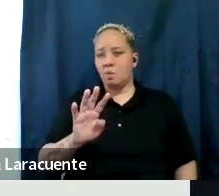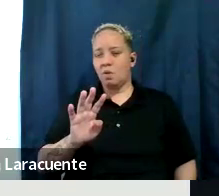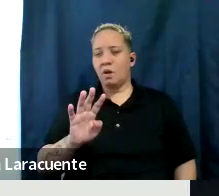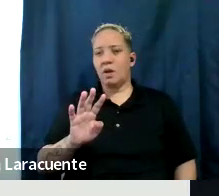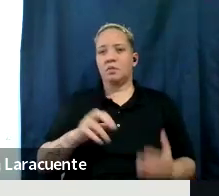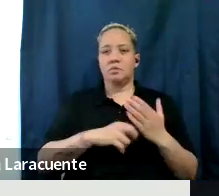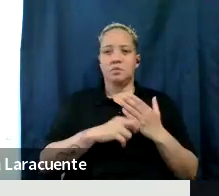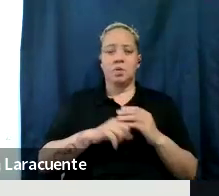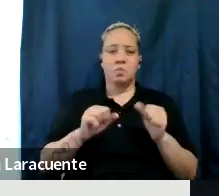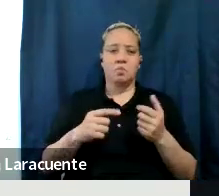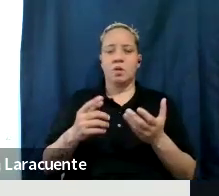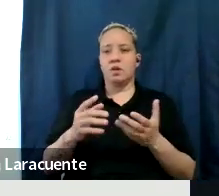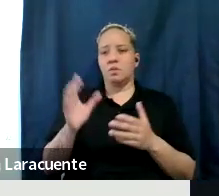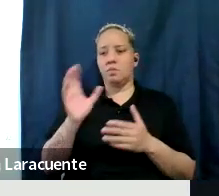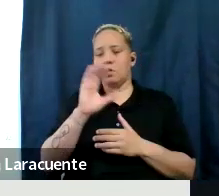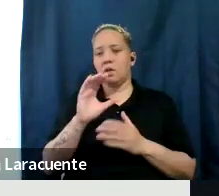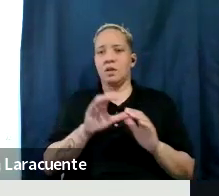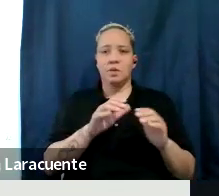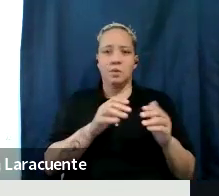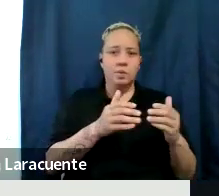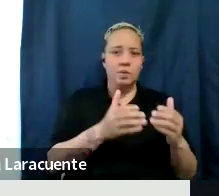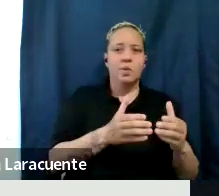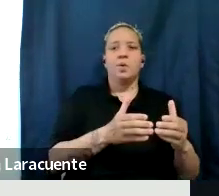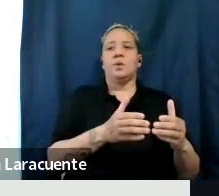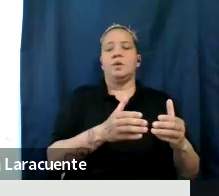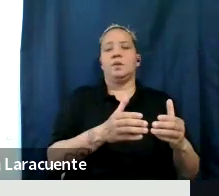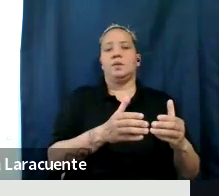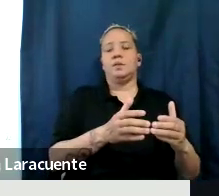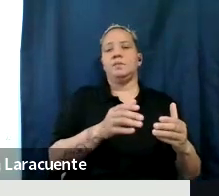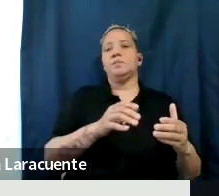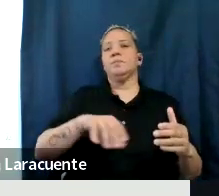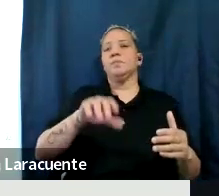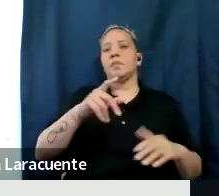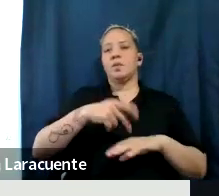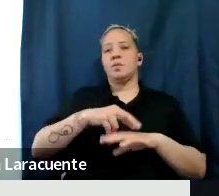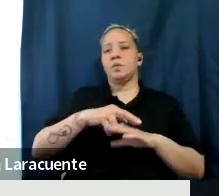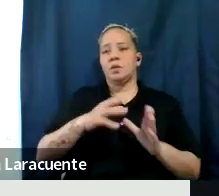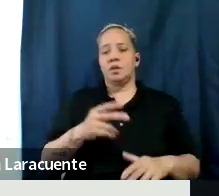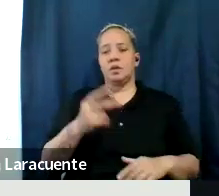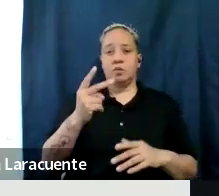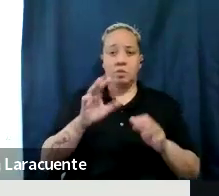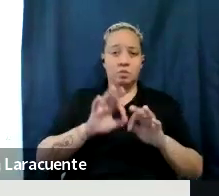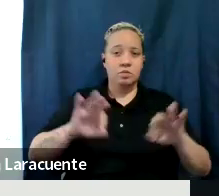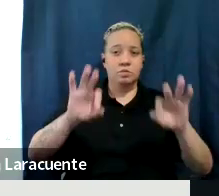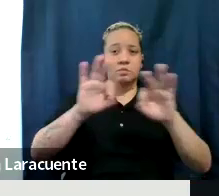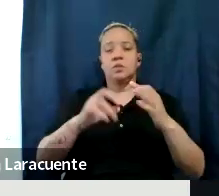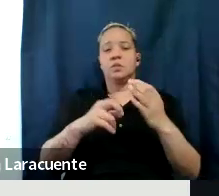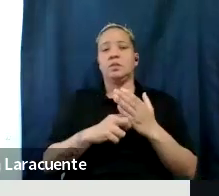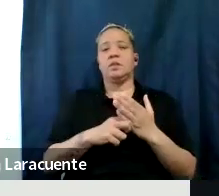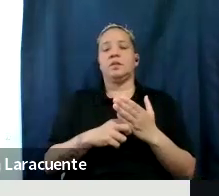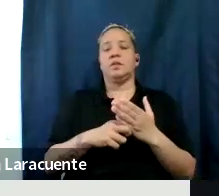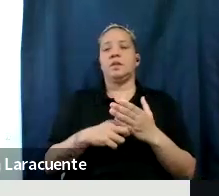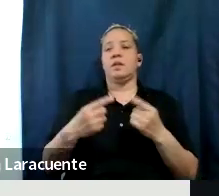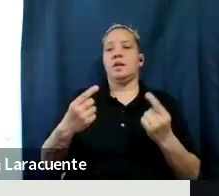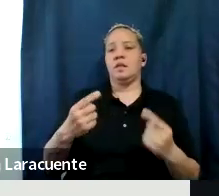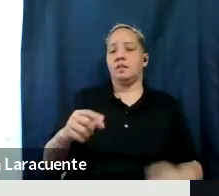pueden consultar en colección puertorriqueña, fue una de las 2 grandes revistas antifascistas